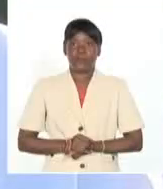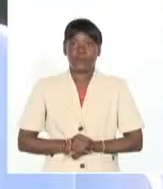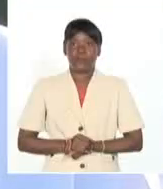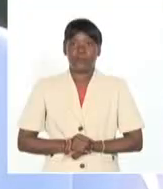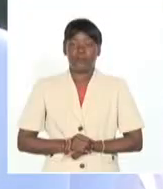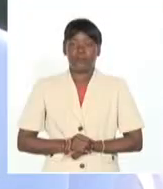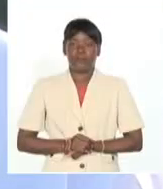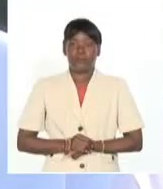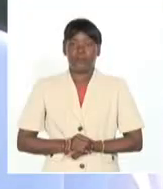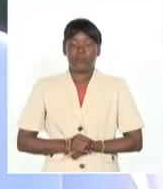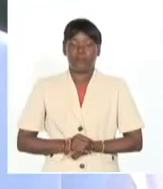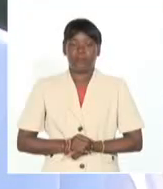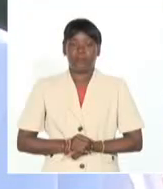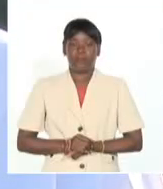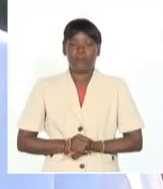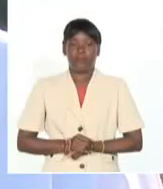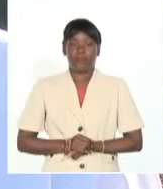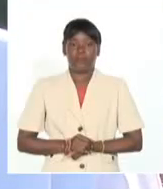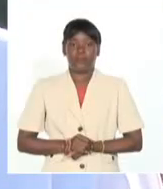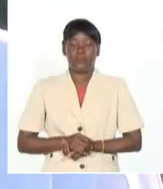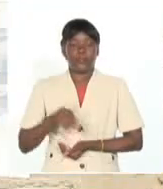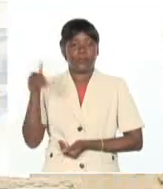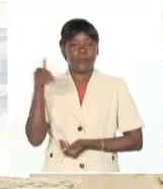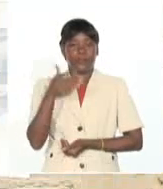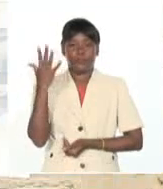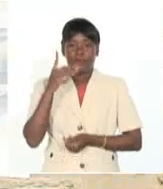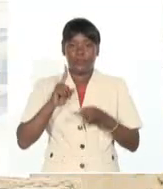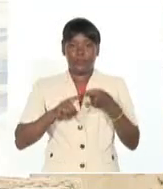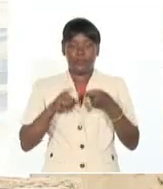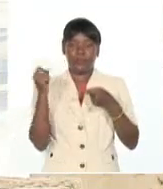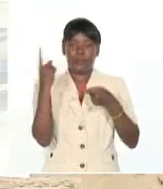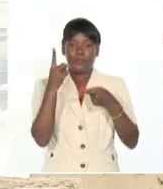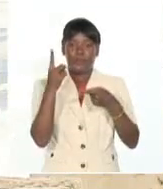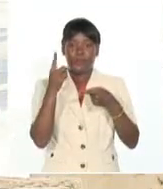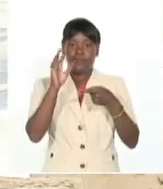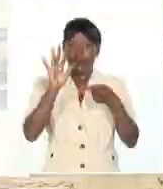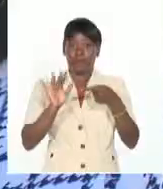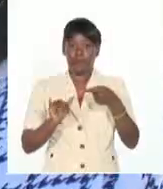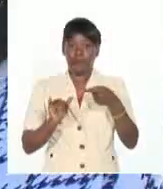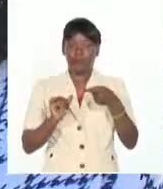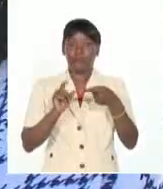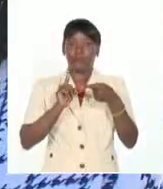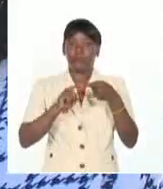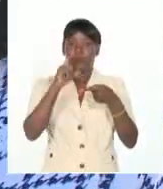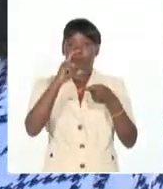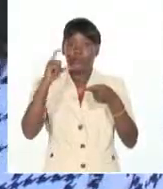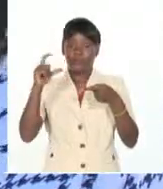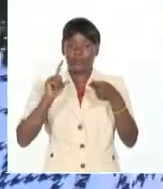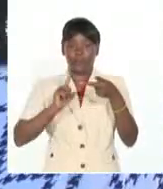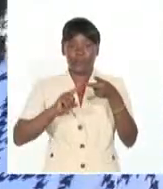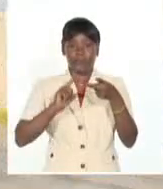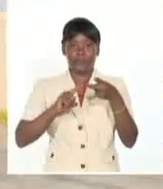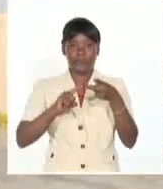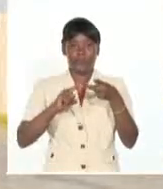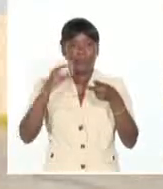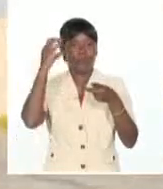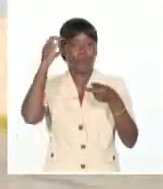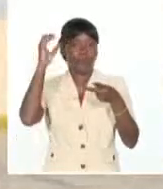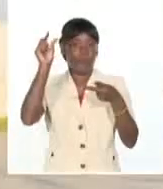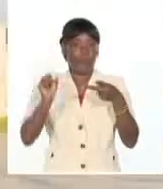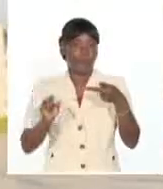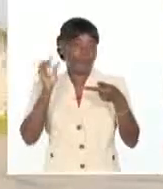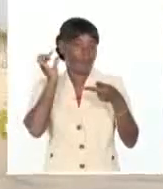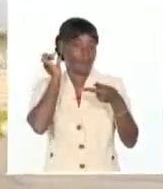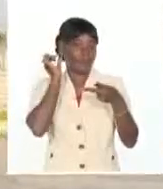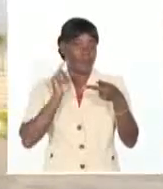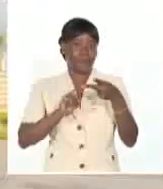El tributo estuvo presidido por el primer secretario del partido en la provincia, José Ramón Monteagudo Ruiz, la gobernadora Beatriz Johnson Urrutia, el general